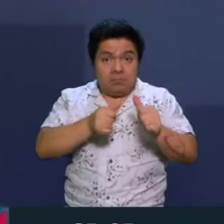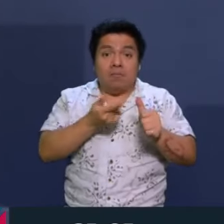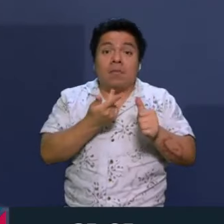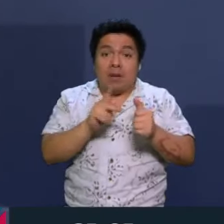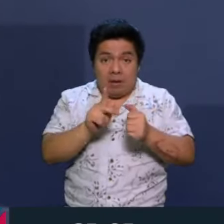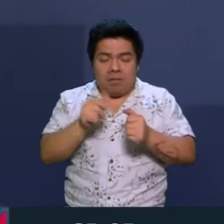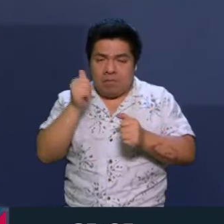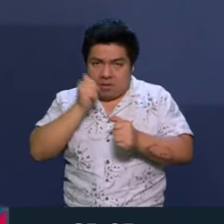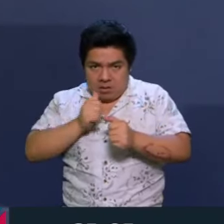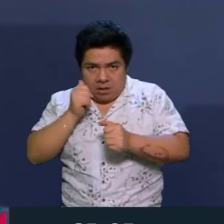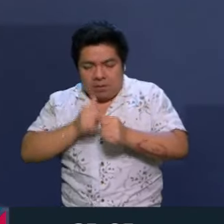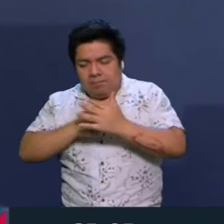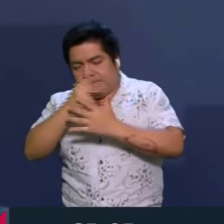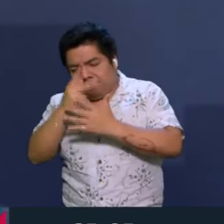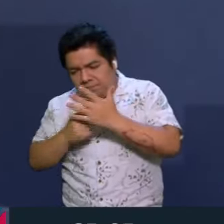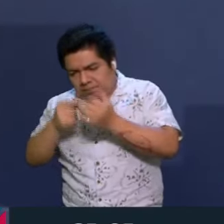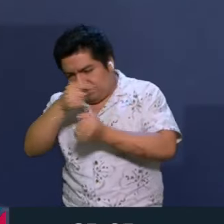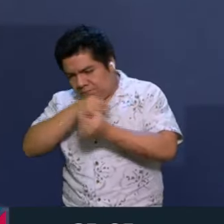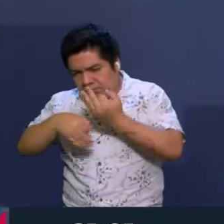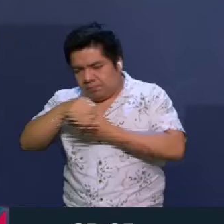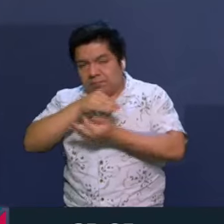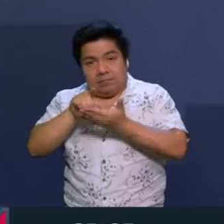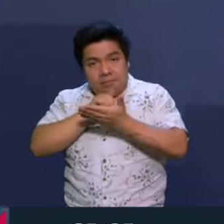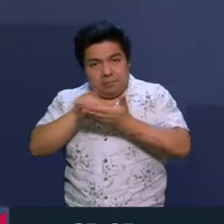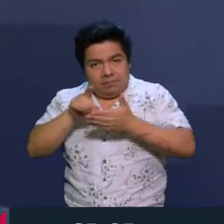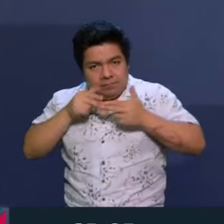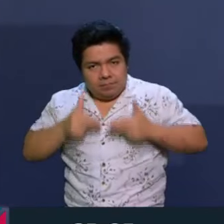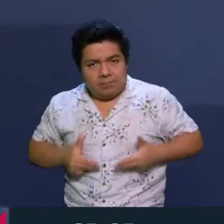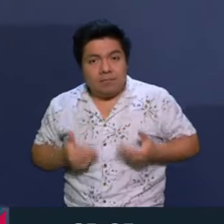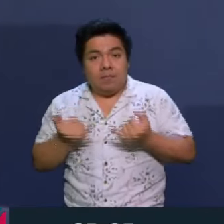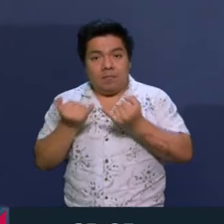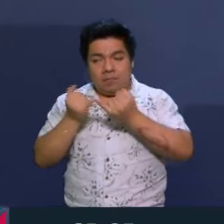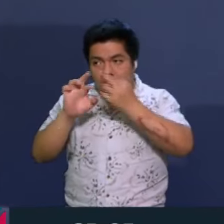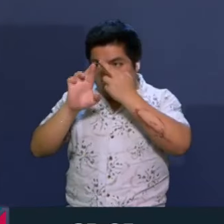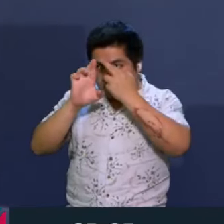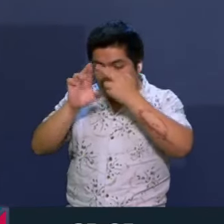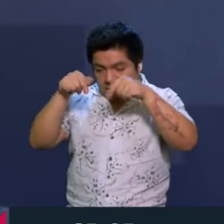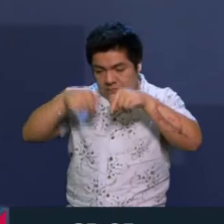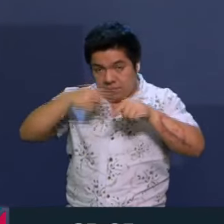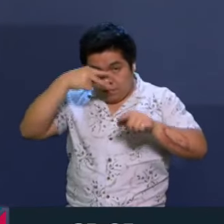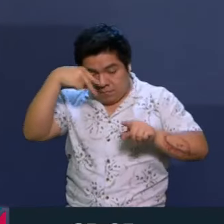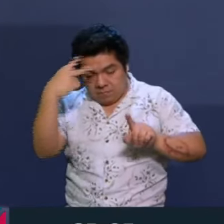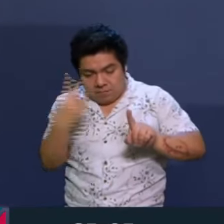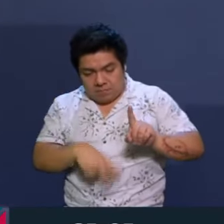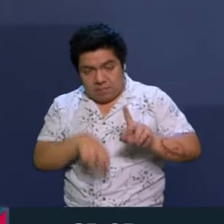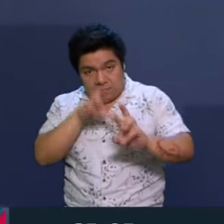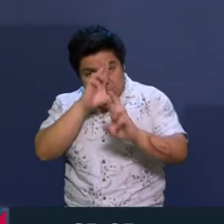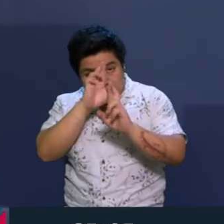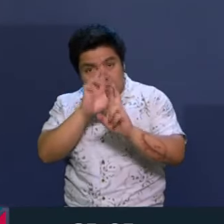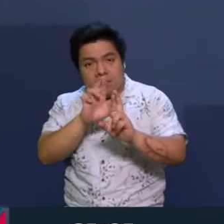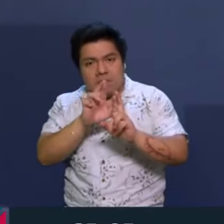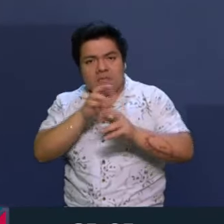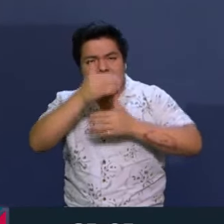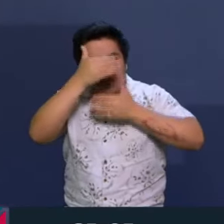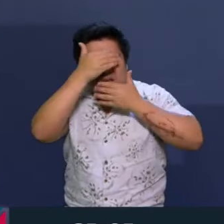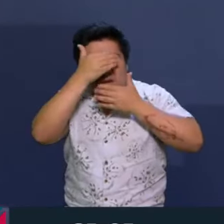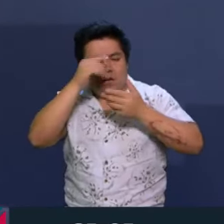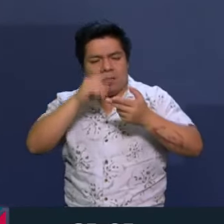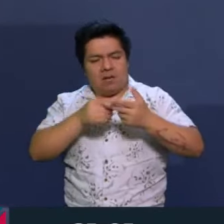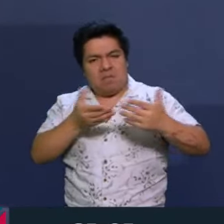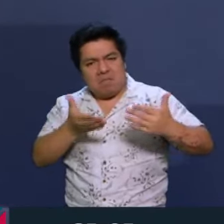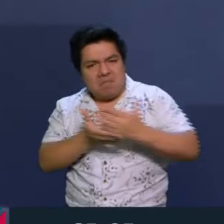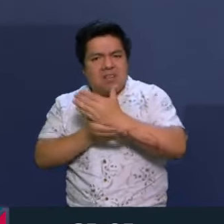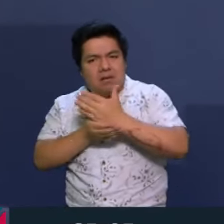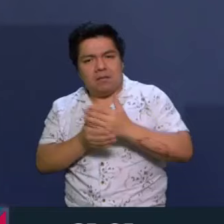plantear siempre las estrategias en el marco de los derechos humanos y del respeto a nuestra soberanía el camino al terrorismo y el intervencionismo